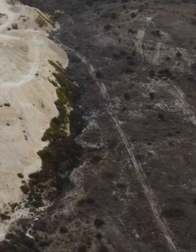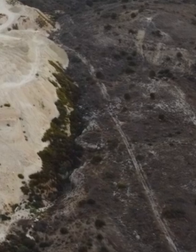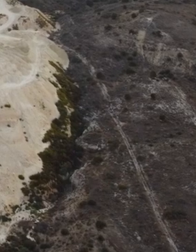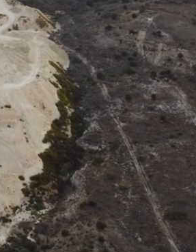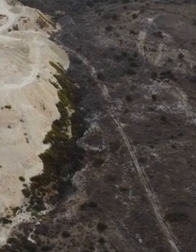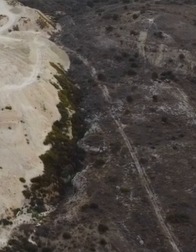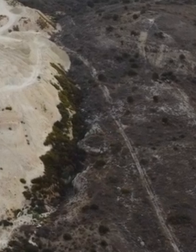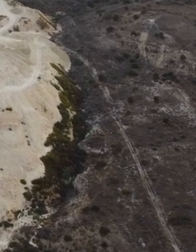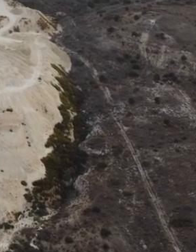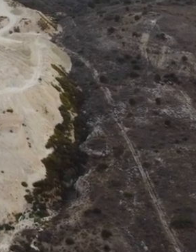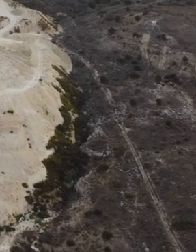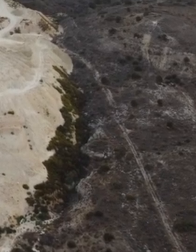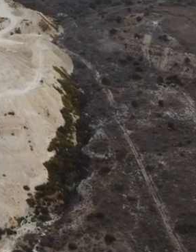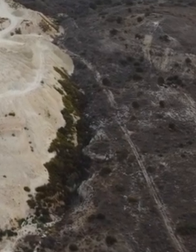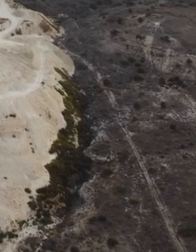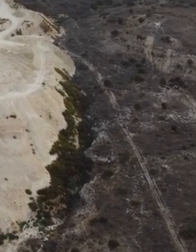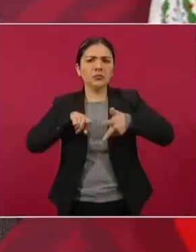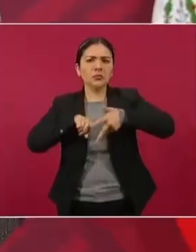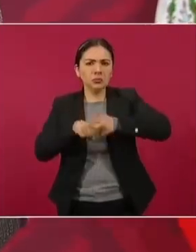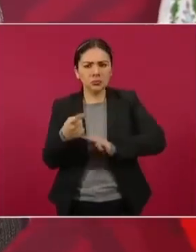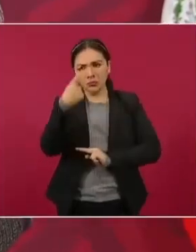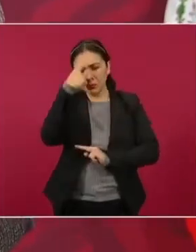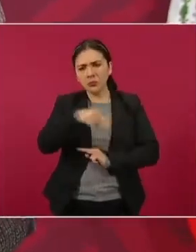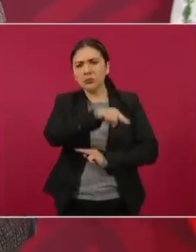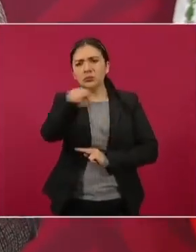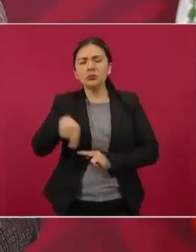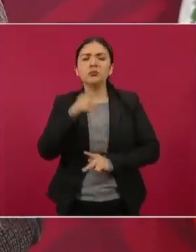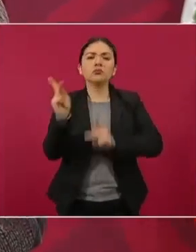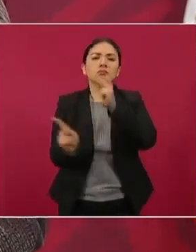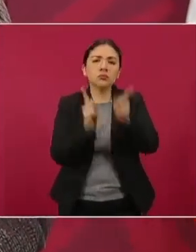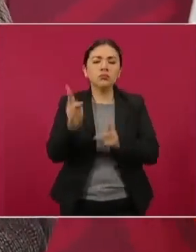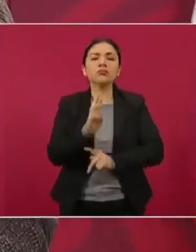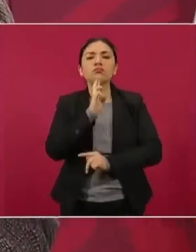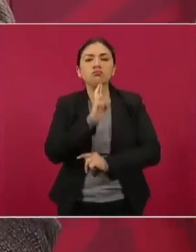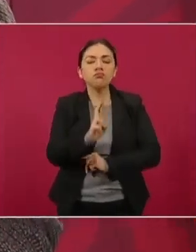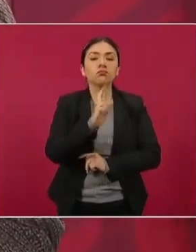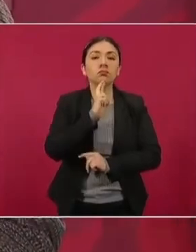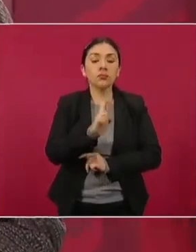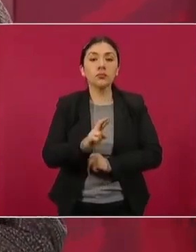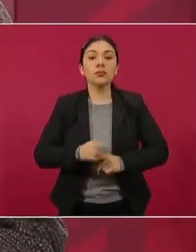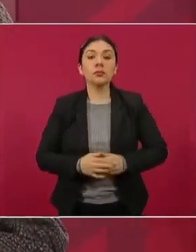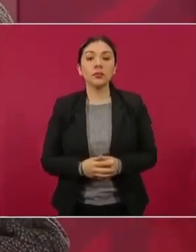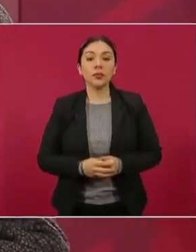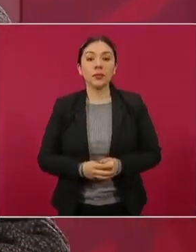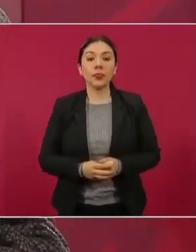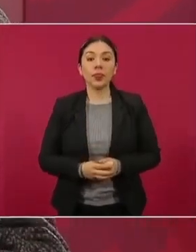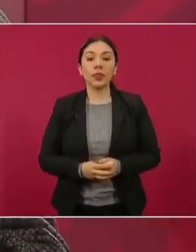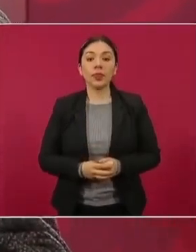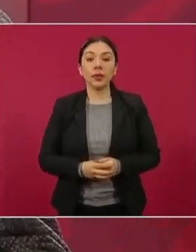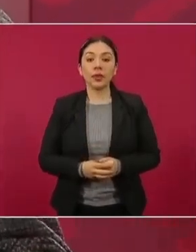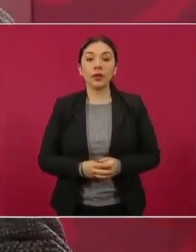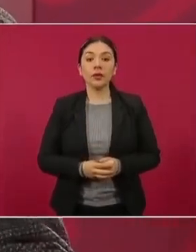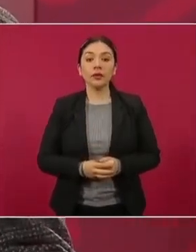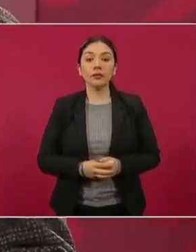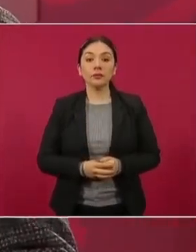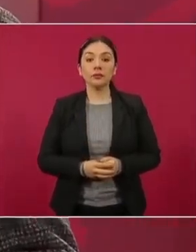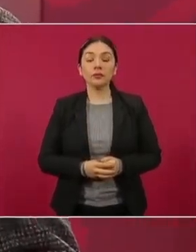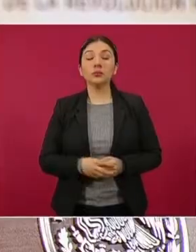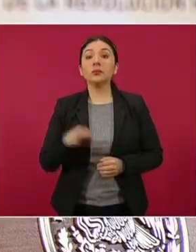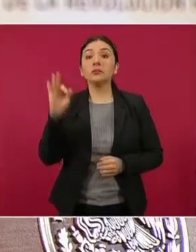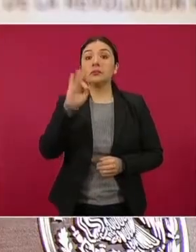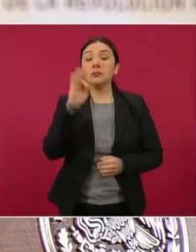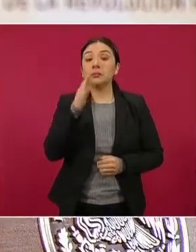mexicano el presidente de la república andrés manuel lópez obrador manda un mensaje duro y